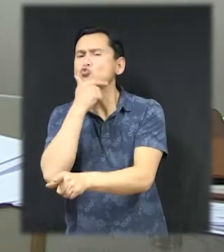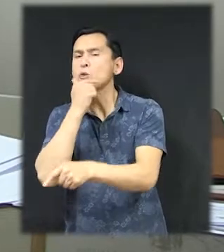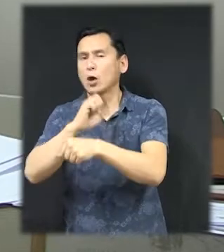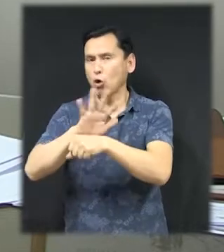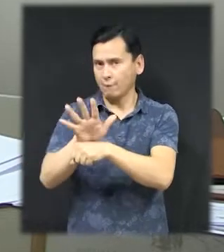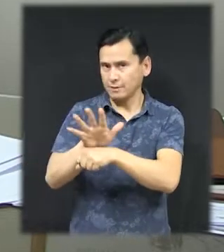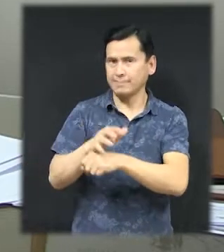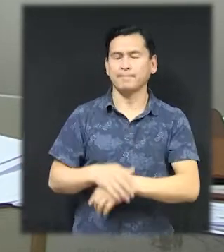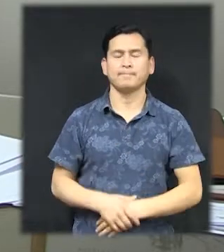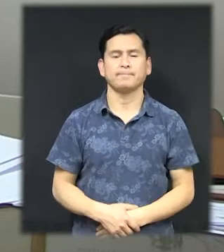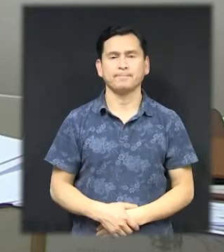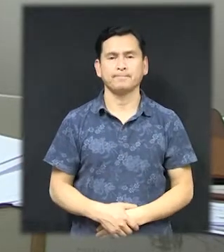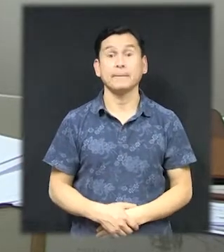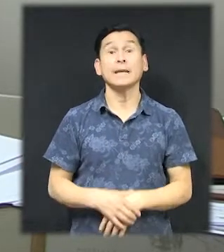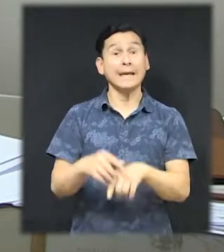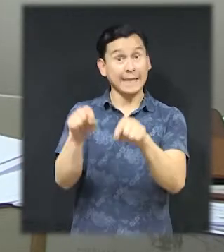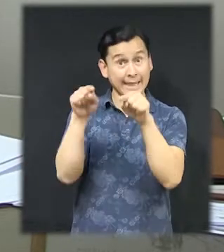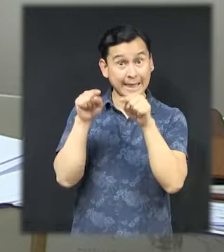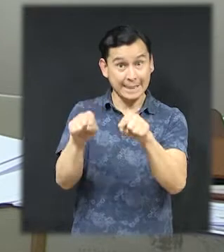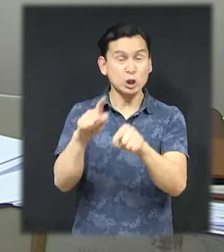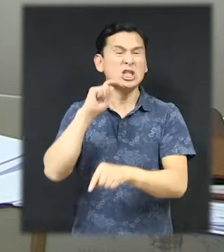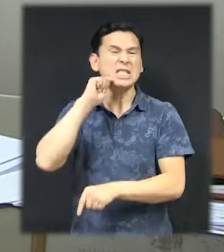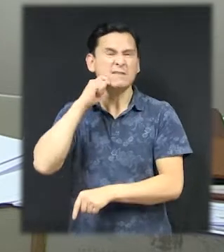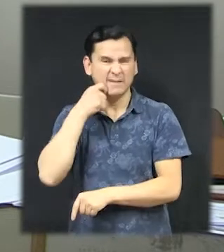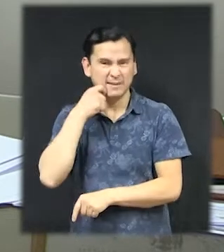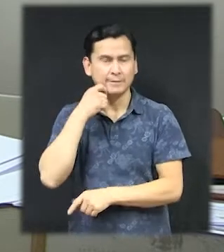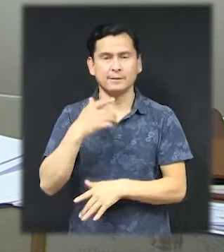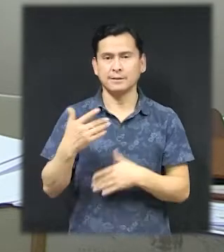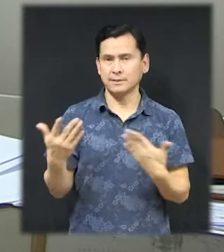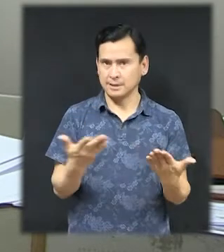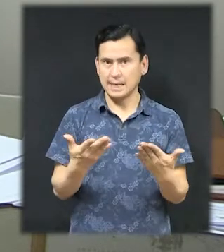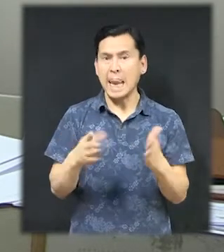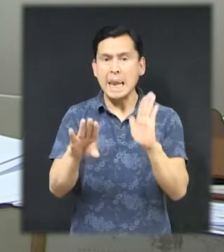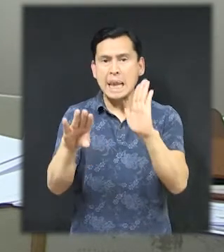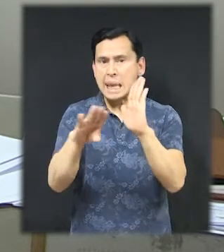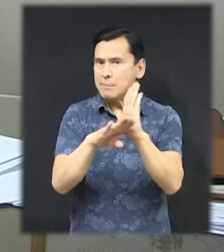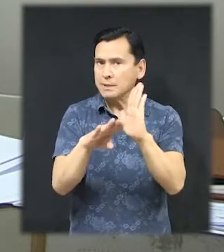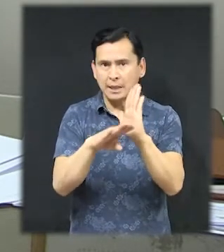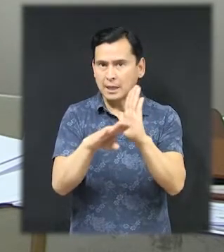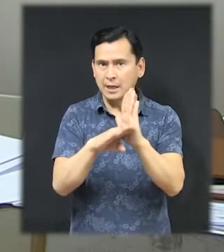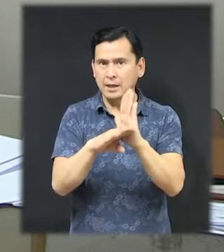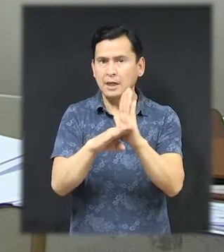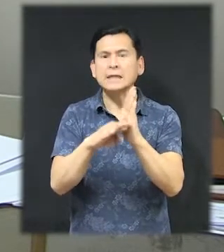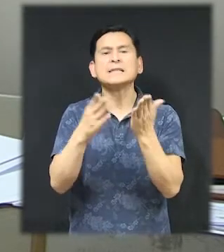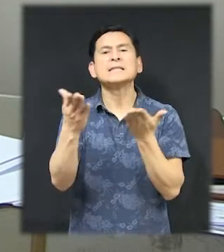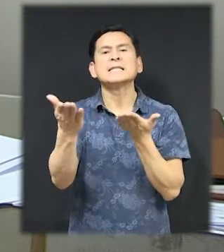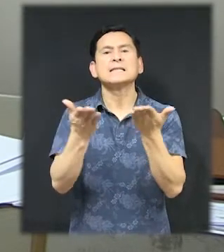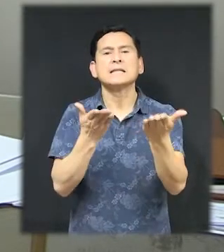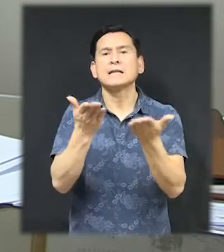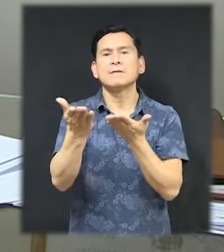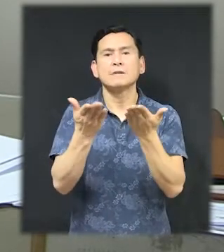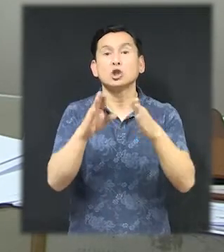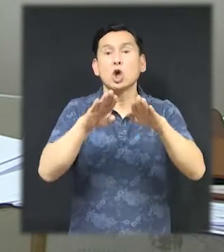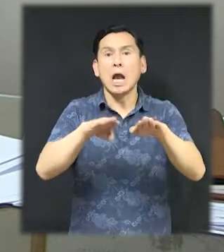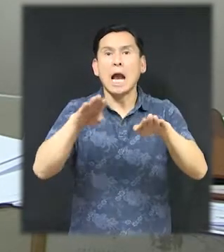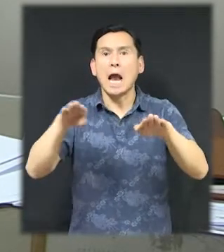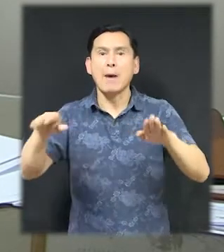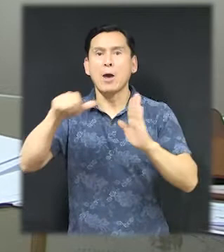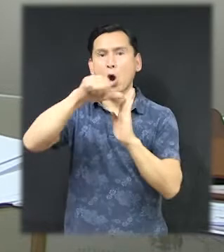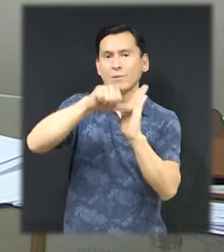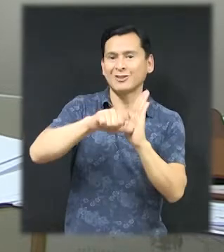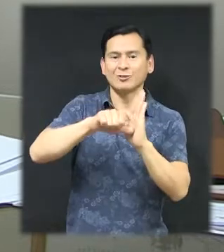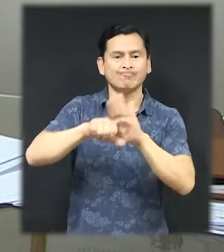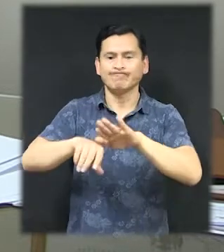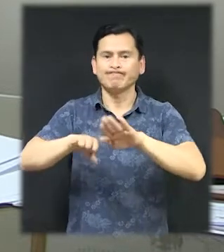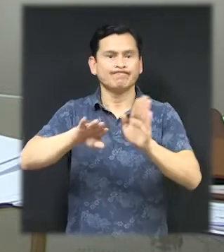COVID. Y eso significaba limitar la oferta de cama médico-quirúrgica para